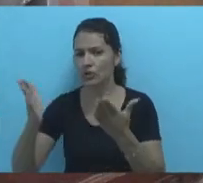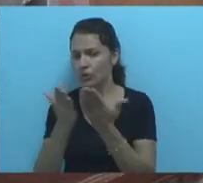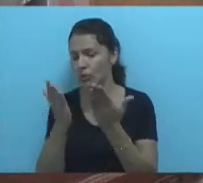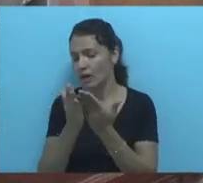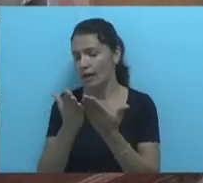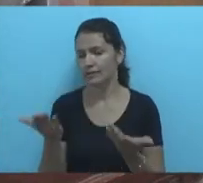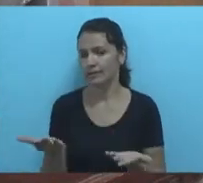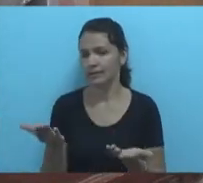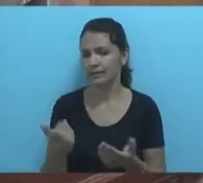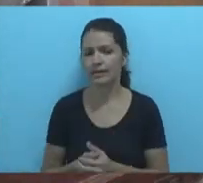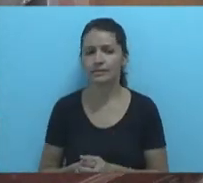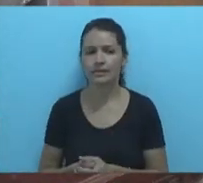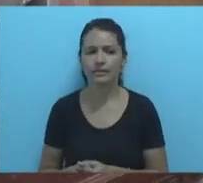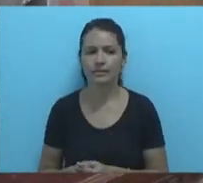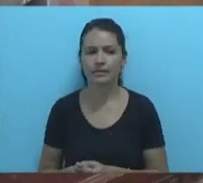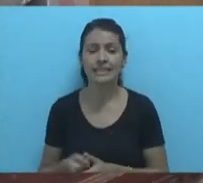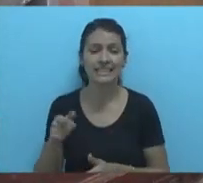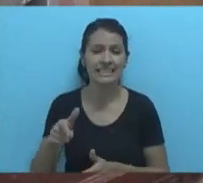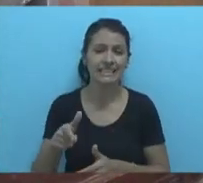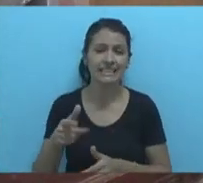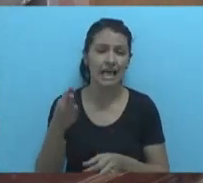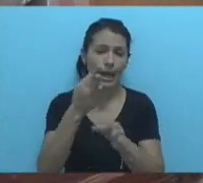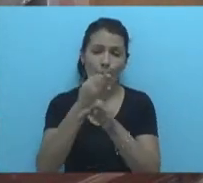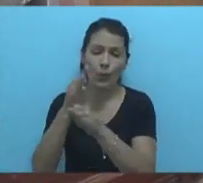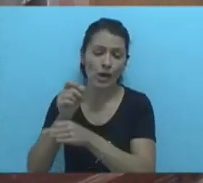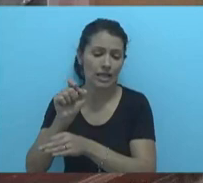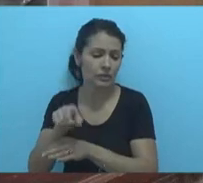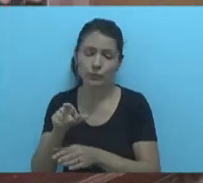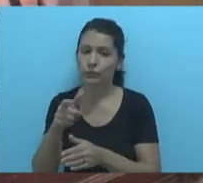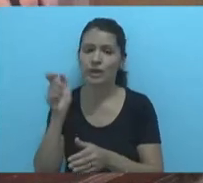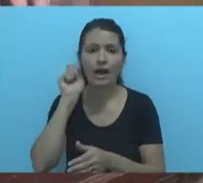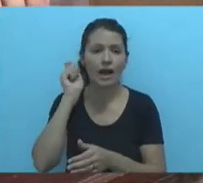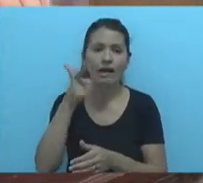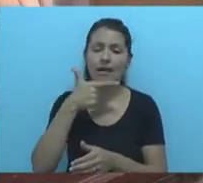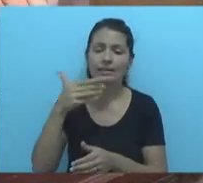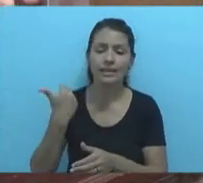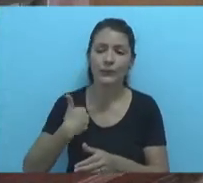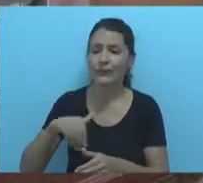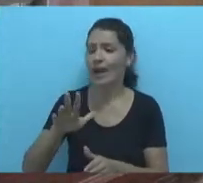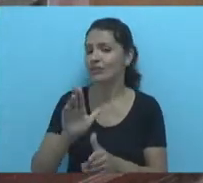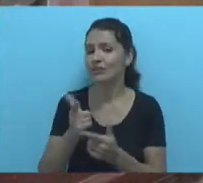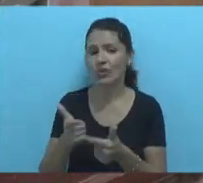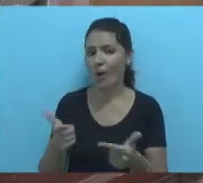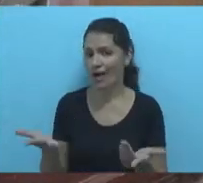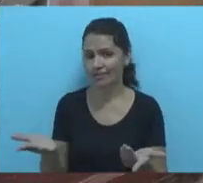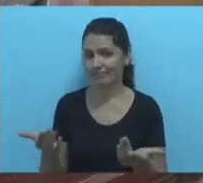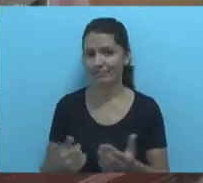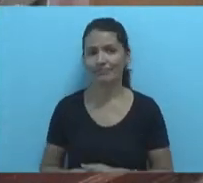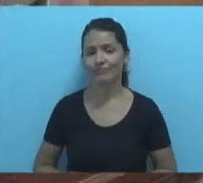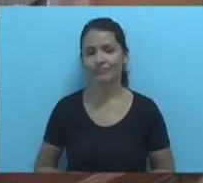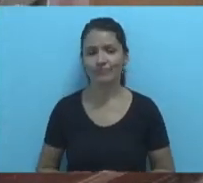no tienen ese sistema de gas natural, ese servicio, por lo cual consideramos que es